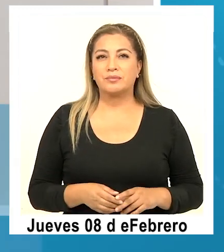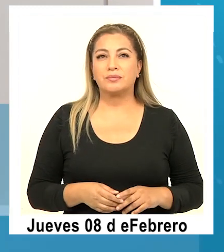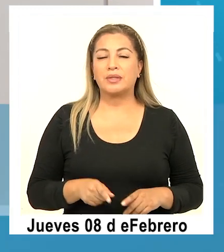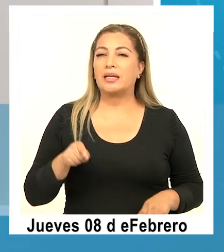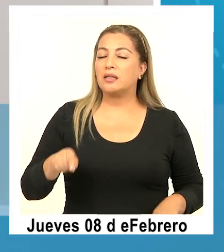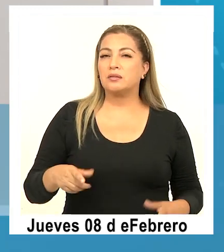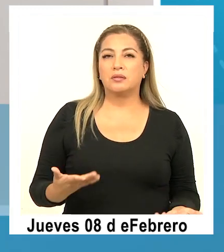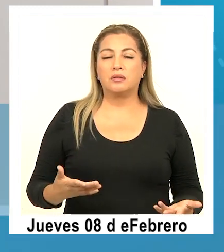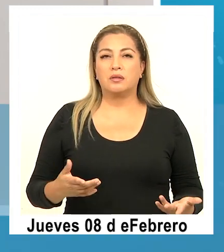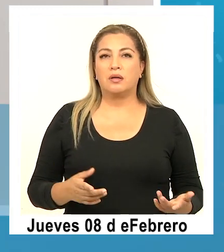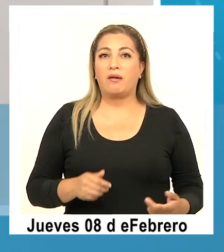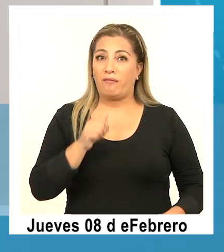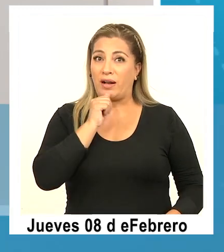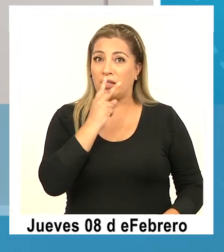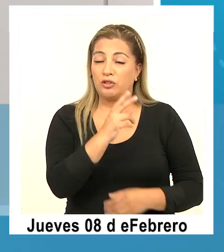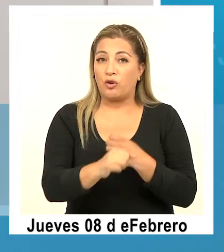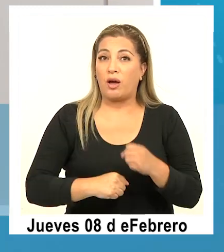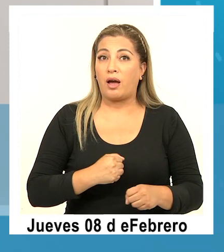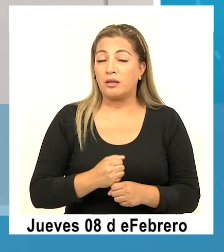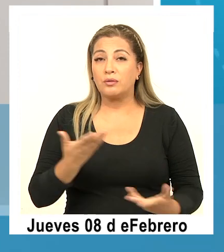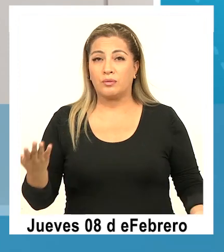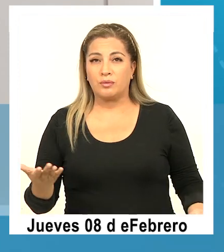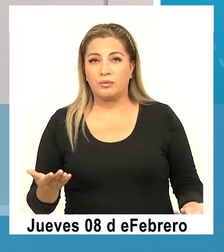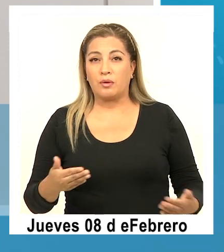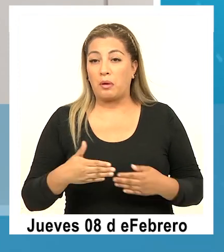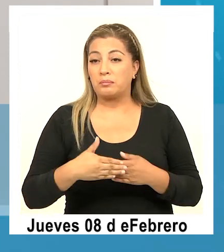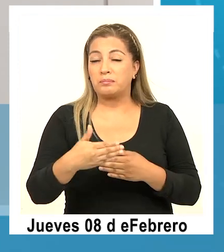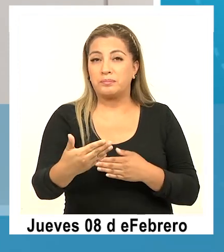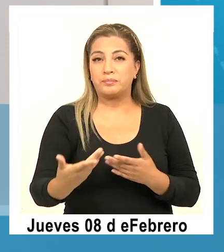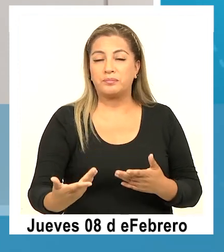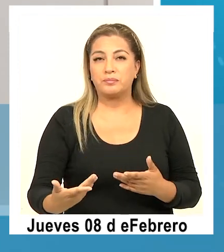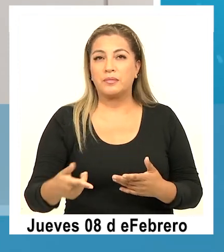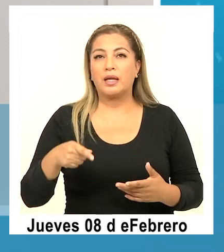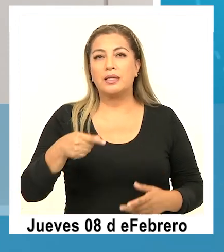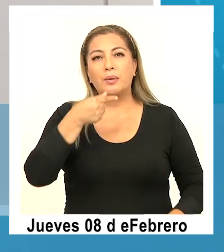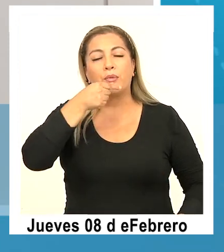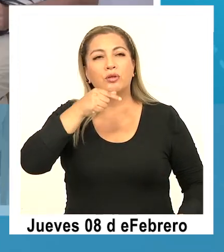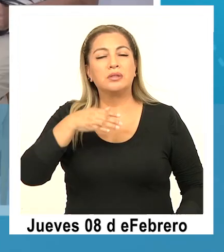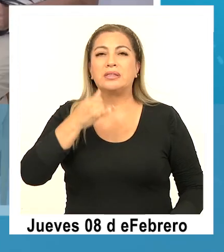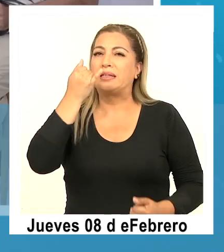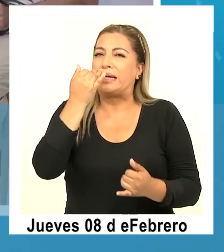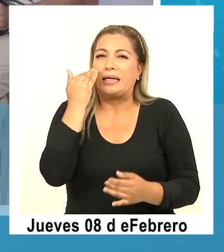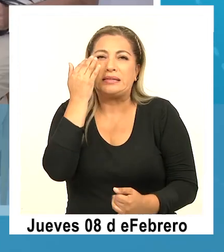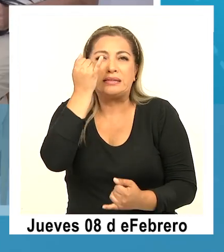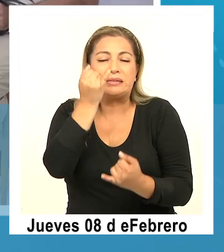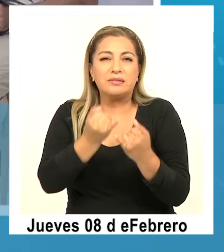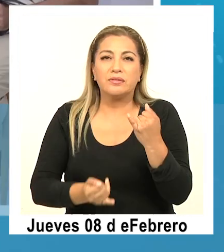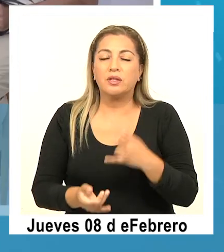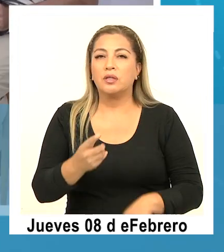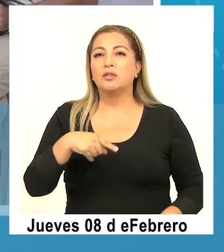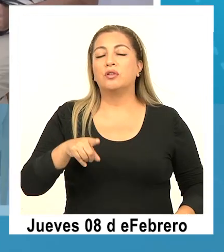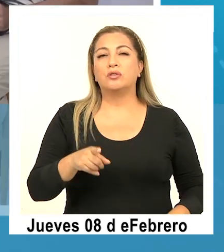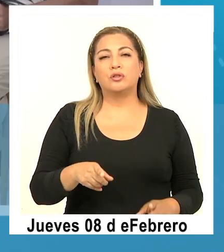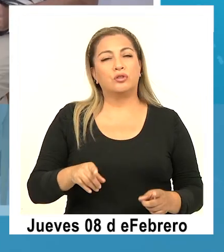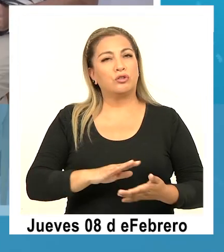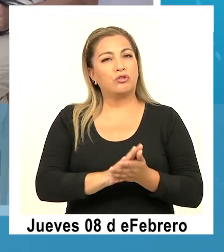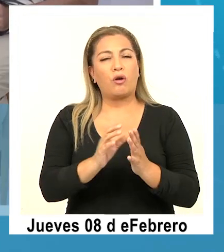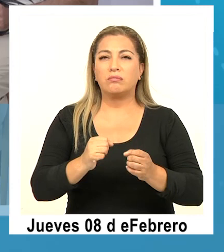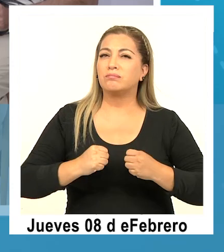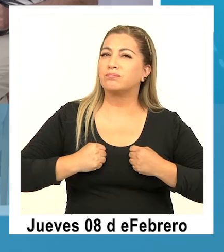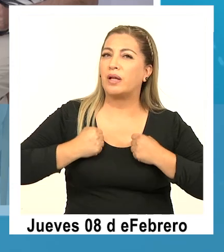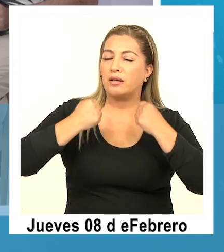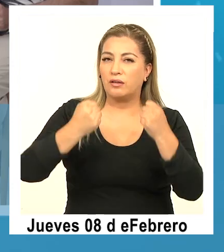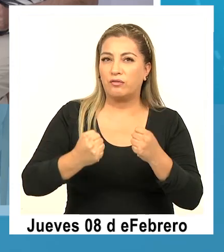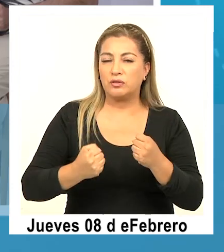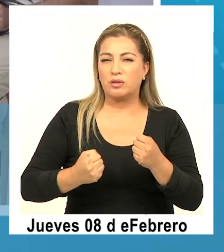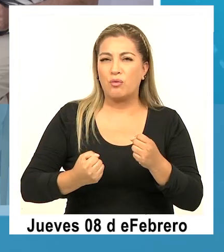tomar esto de que quedan 2 años, pero que finalmente es la recta final y uno ya tiene que ponerle todo el empeño, sobre